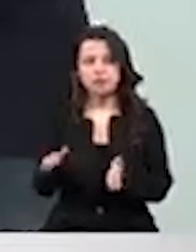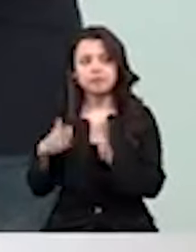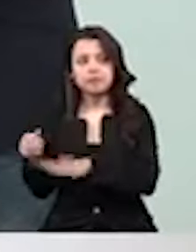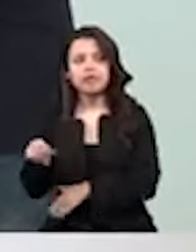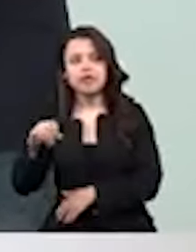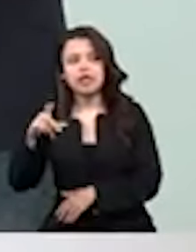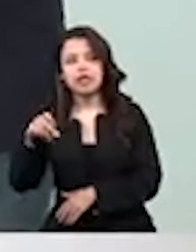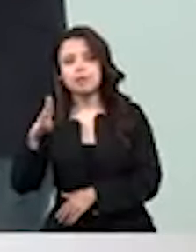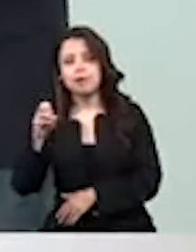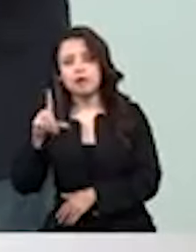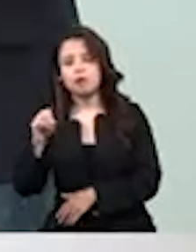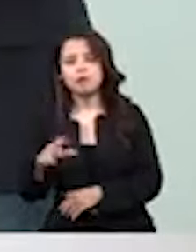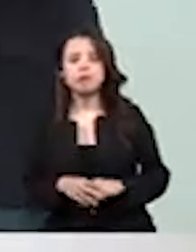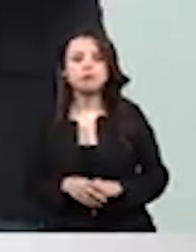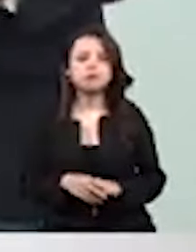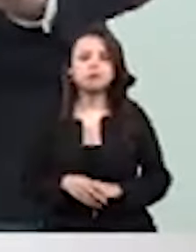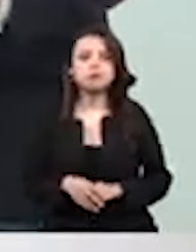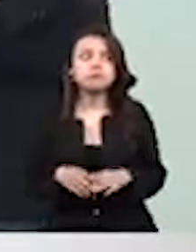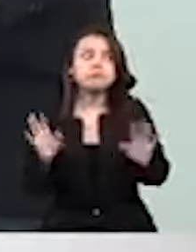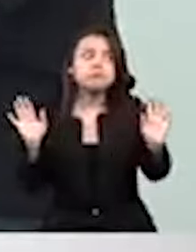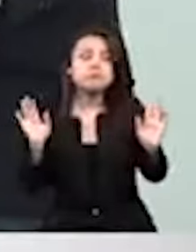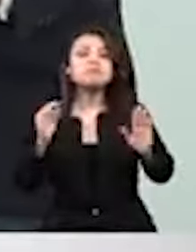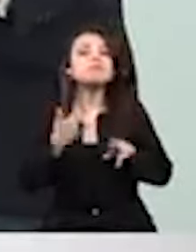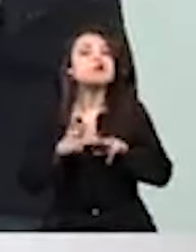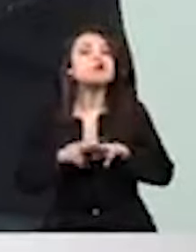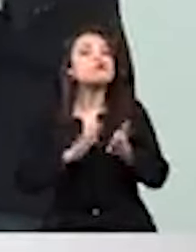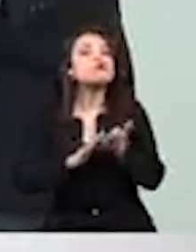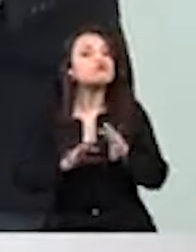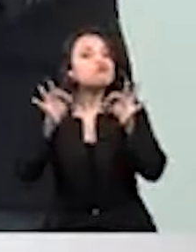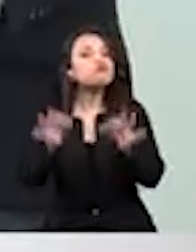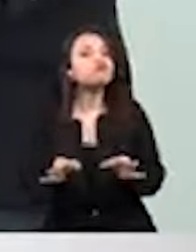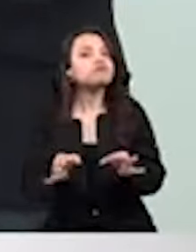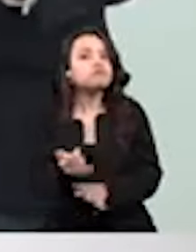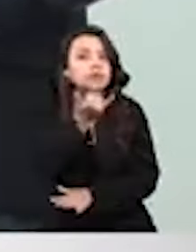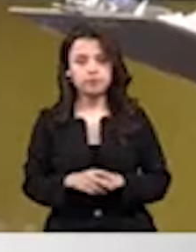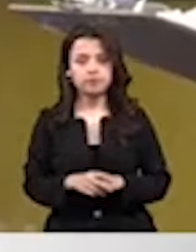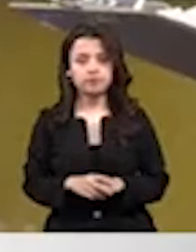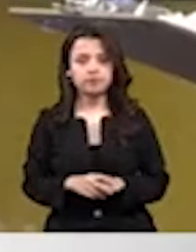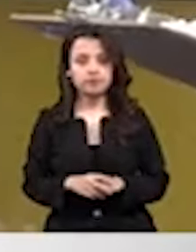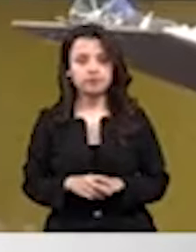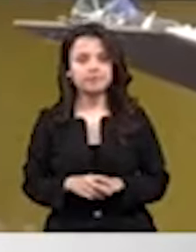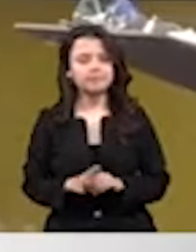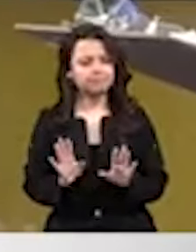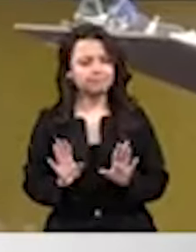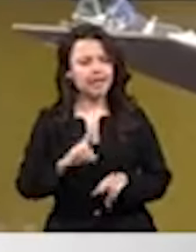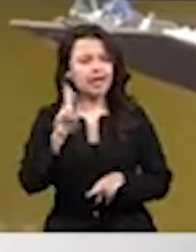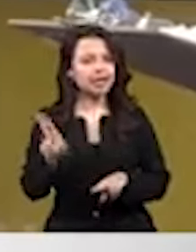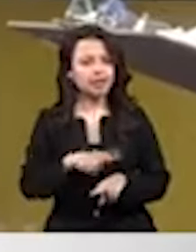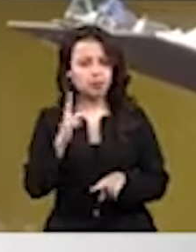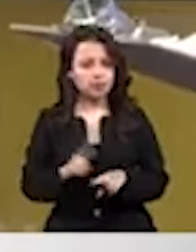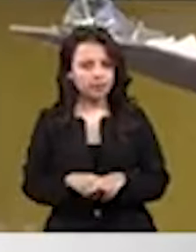la votación hoy en día. Esperemos podría resolverse en las próximas horas y de una vez a ver qué podría pasar. Naturalmente,